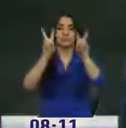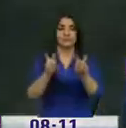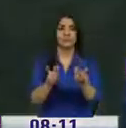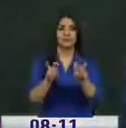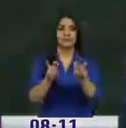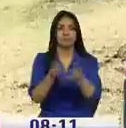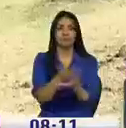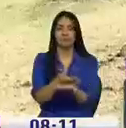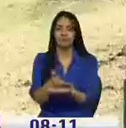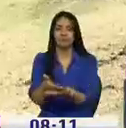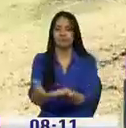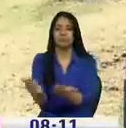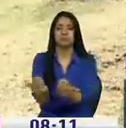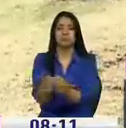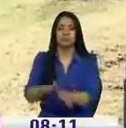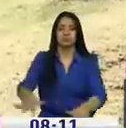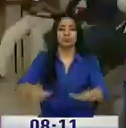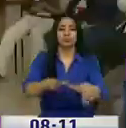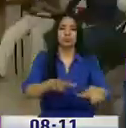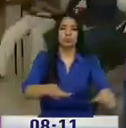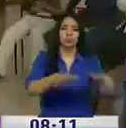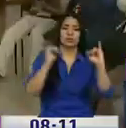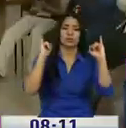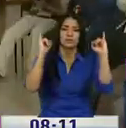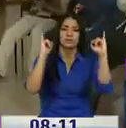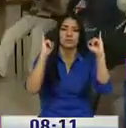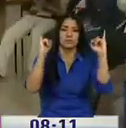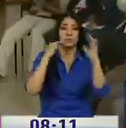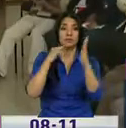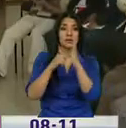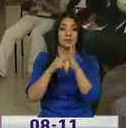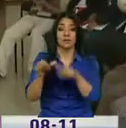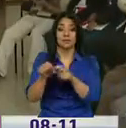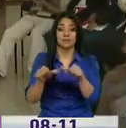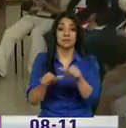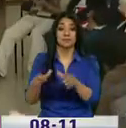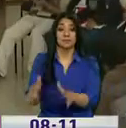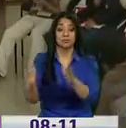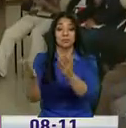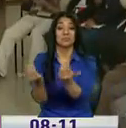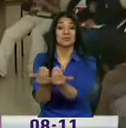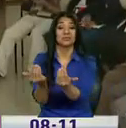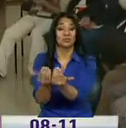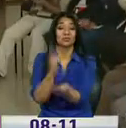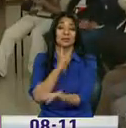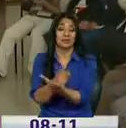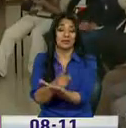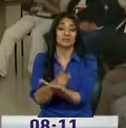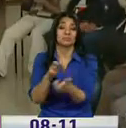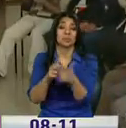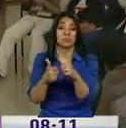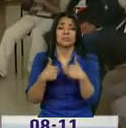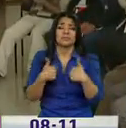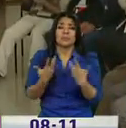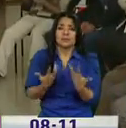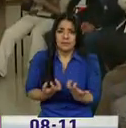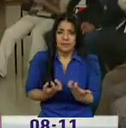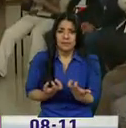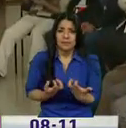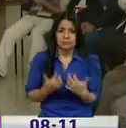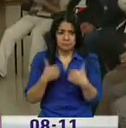residuos sólidos y de espacios de esparcimiento. Administrar lo que es la basura, que es un dolor de cabeza para la ciudad. Nosotros lo que queremos es que se